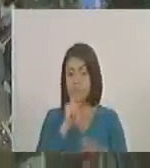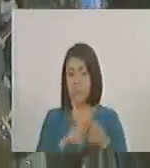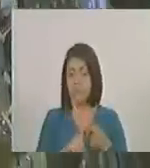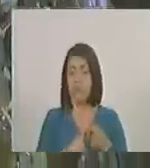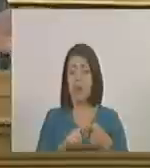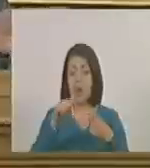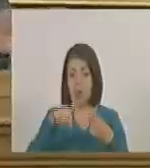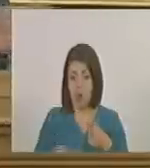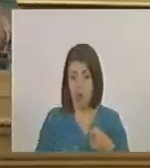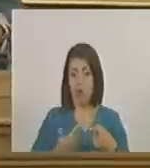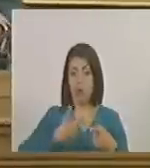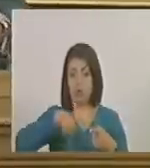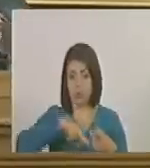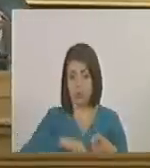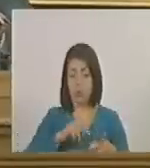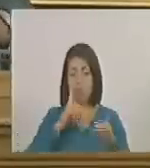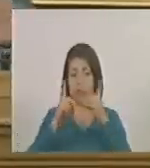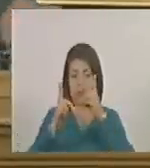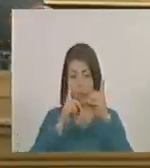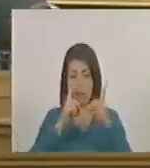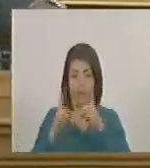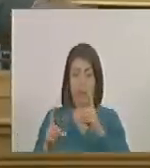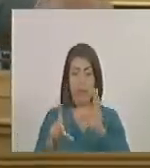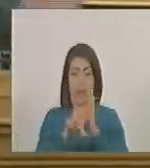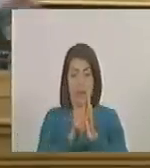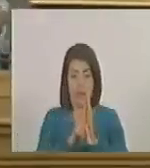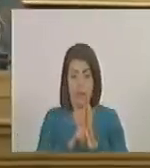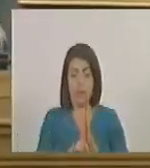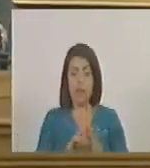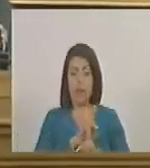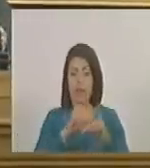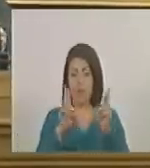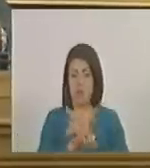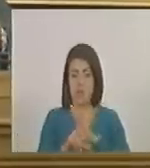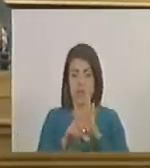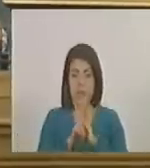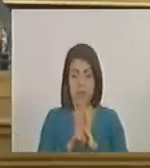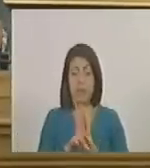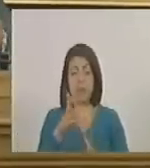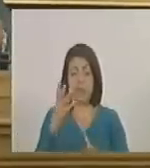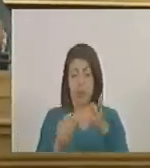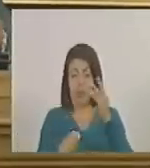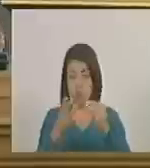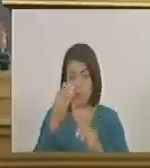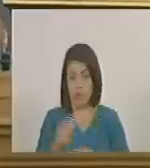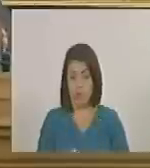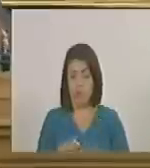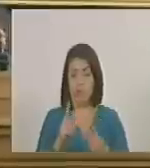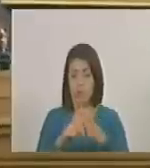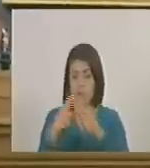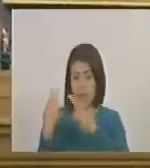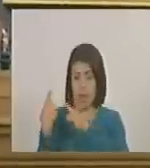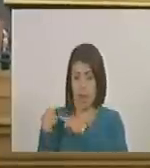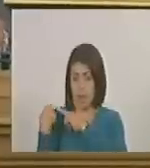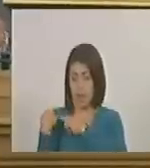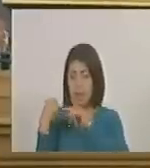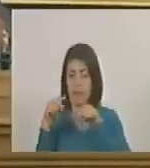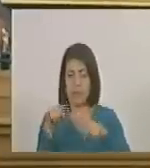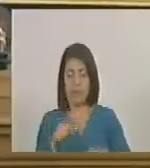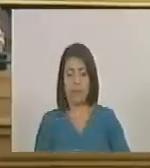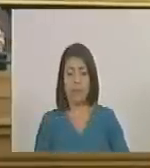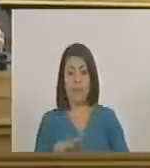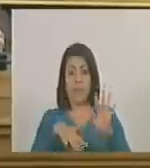día de hoy que estamos discutiendo la ley orgánica de reforma de la ley orgánica de consejos comunales, representantes